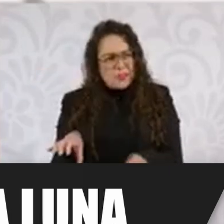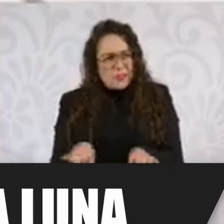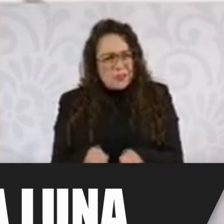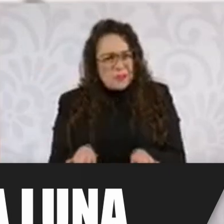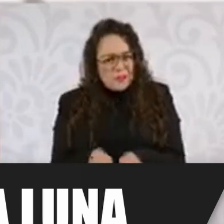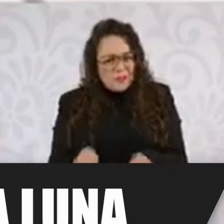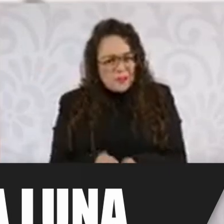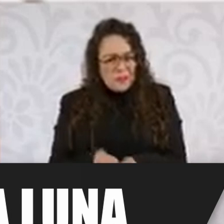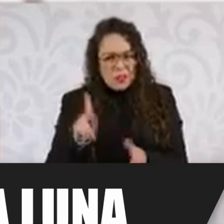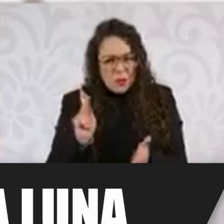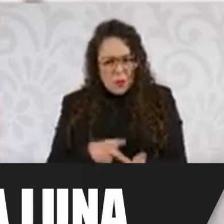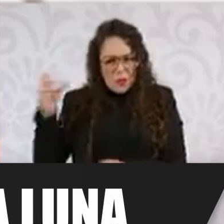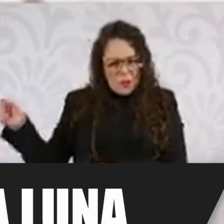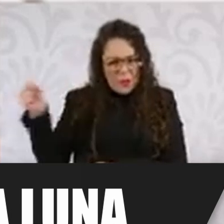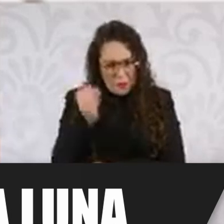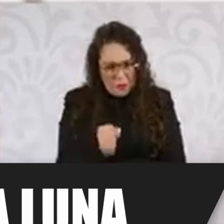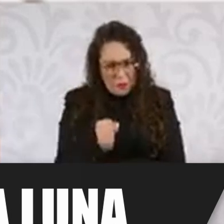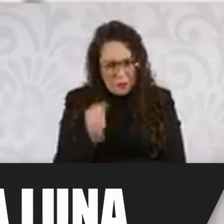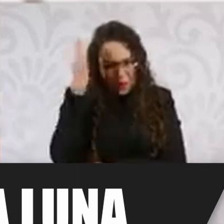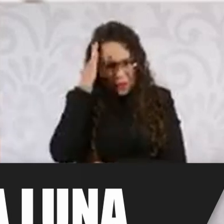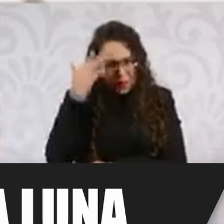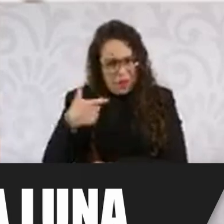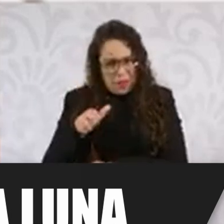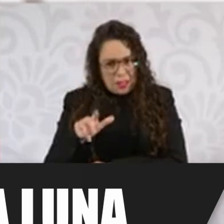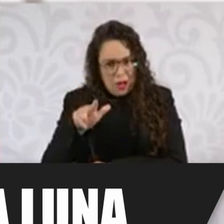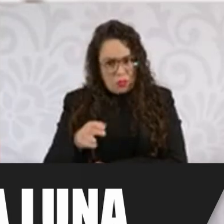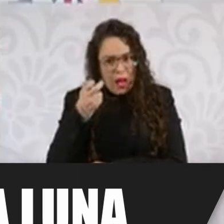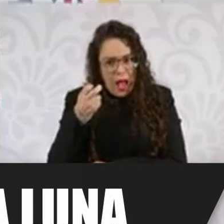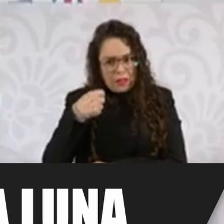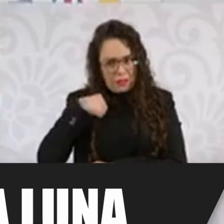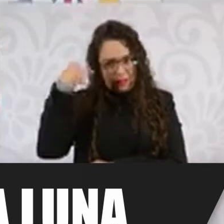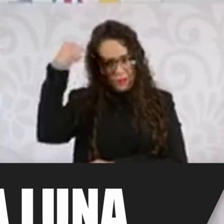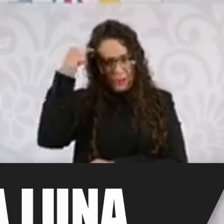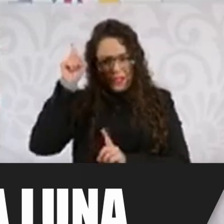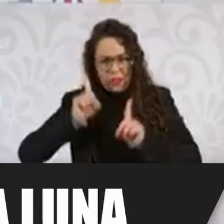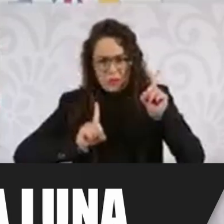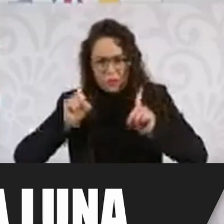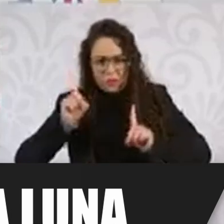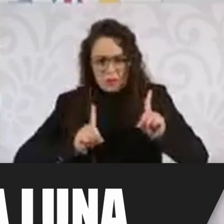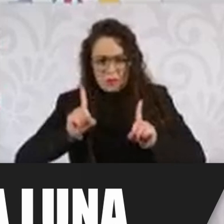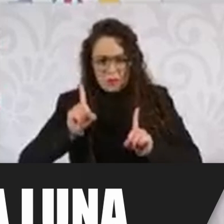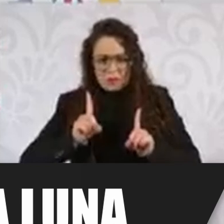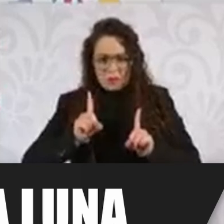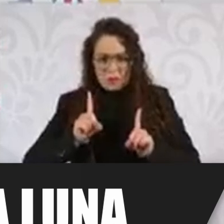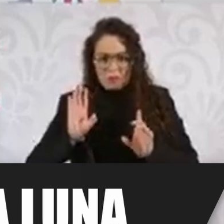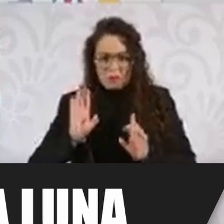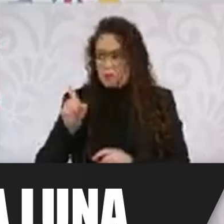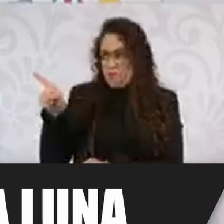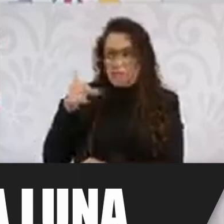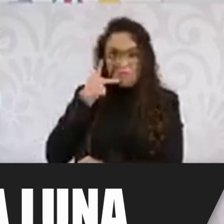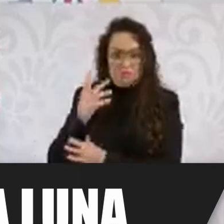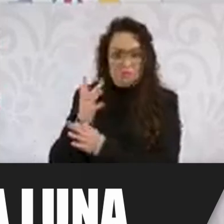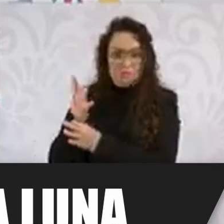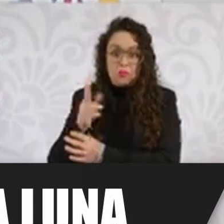¿Volvería a poner a García Luna al frente? Esa es la pregunta. Y claro, él tiene que decir, él dice que no sabía.